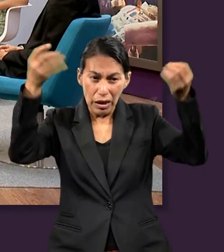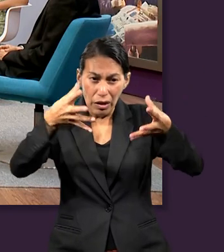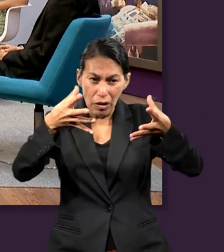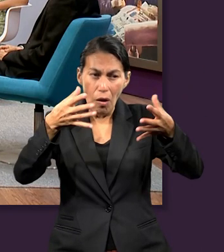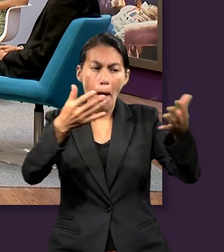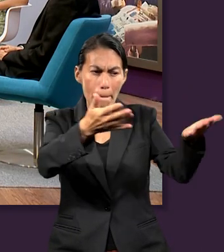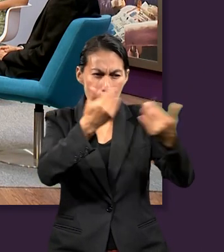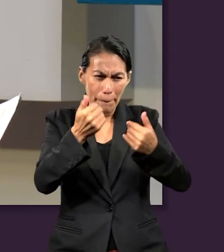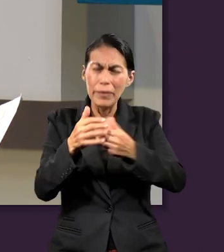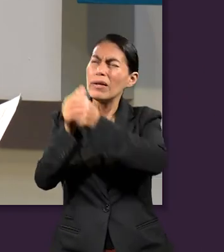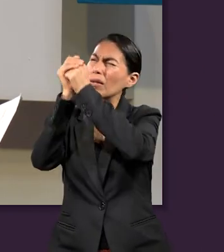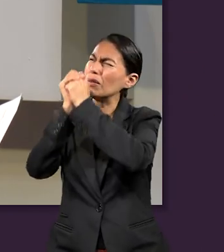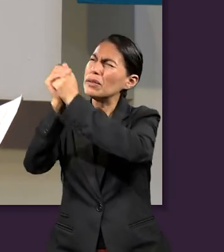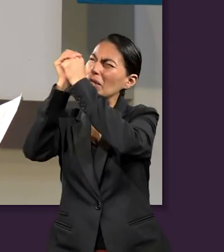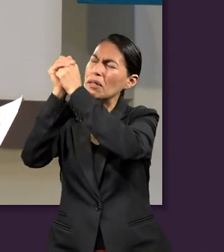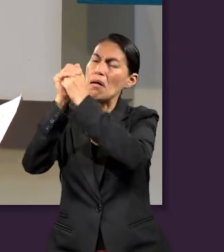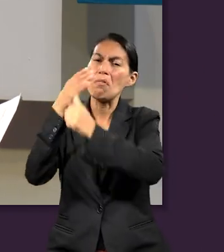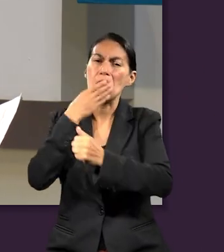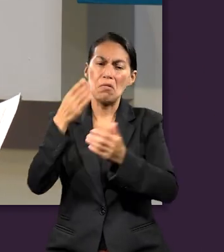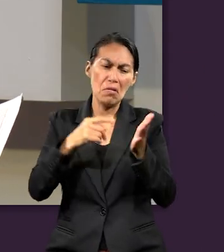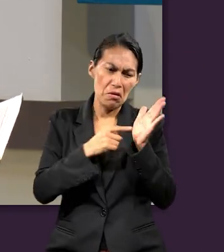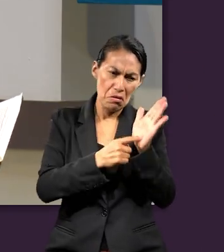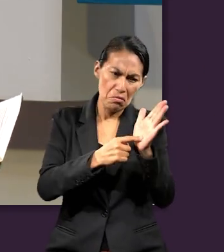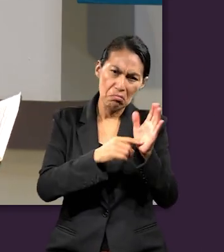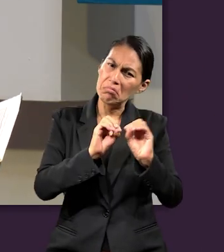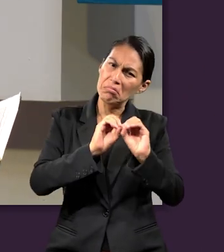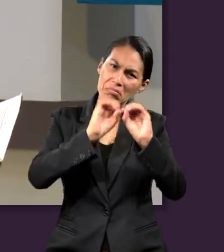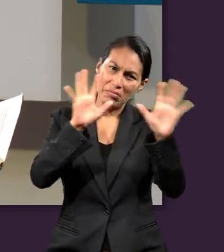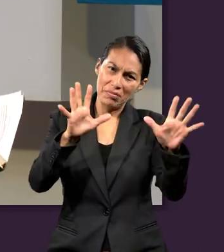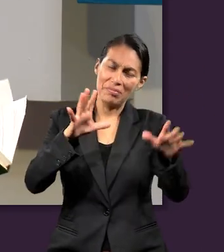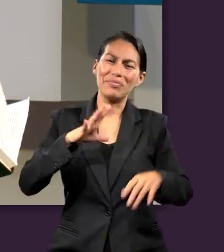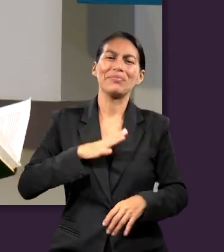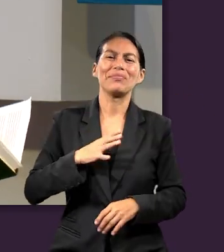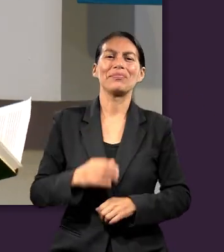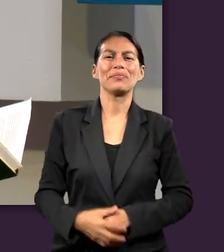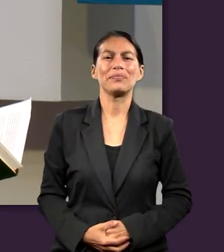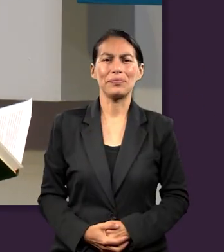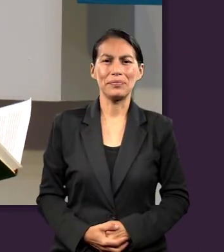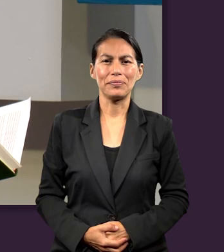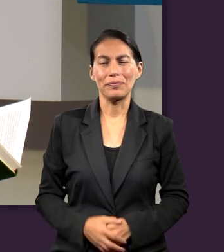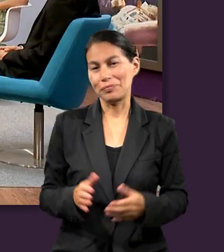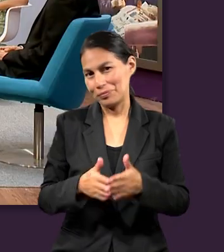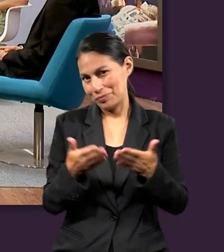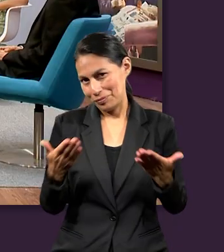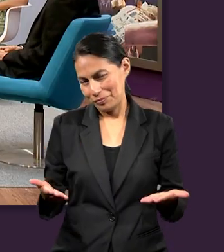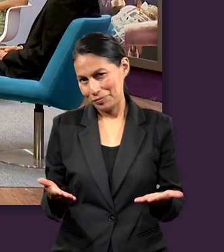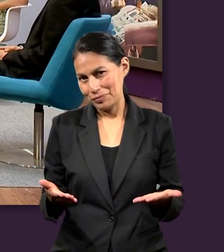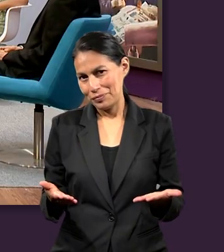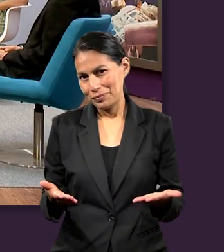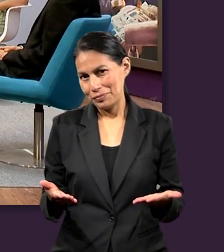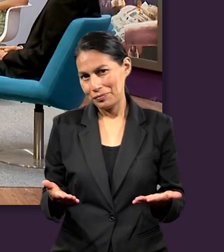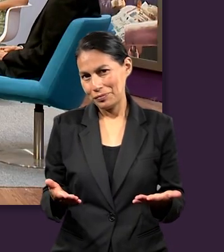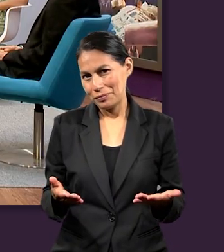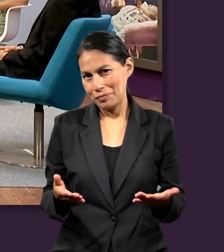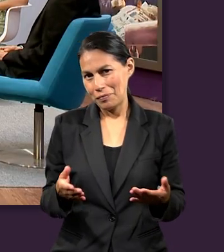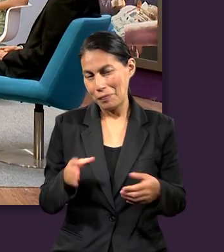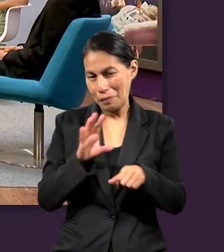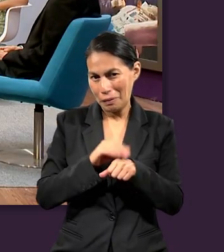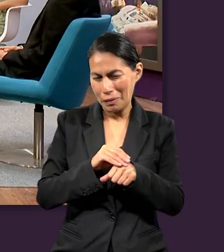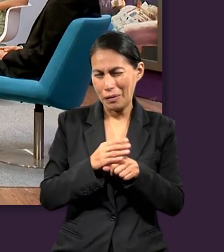muy bien identificado en la Biblia Bueno voy a permitirme en esta parte